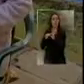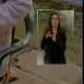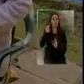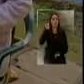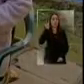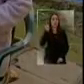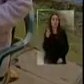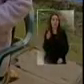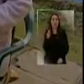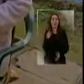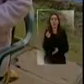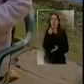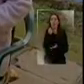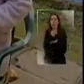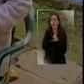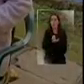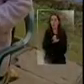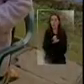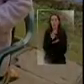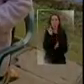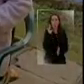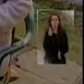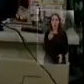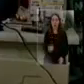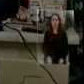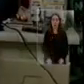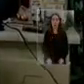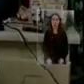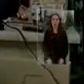dependían exclusivamente de los fármacos.